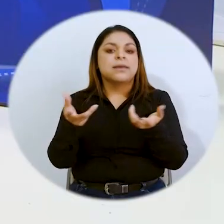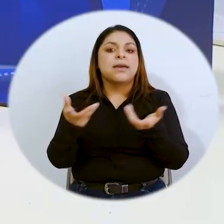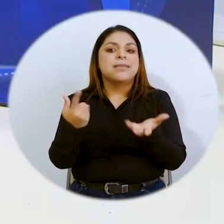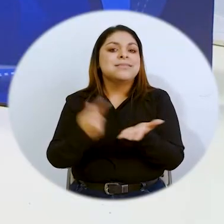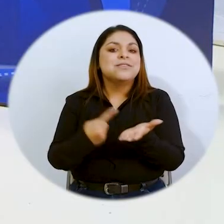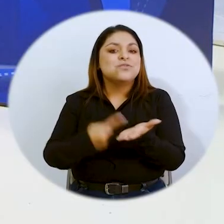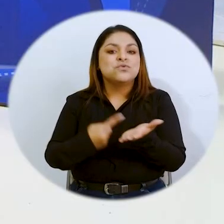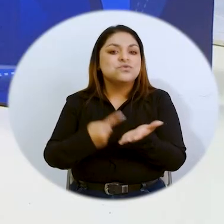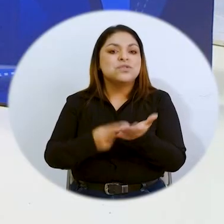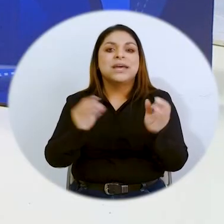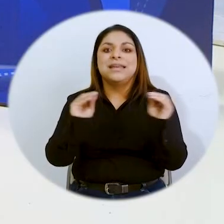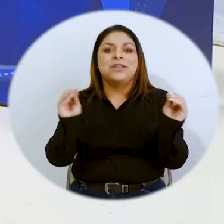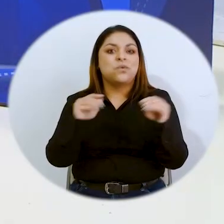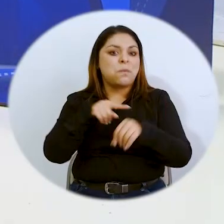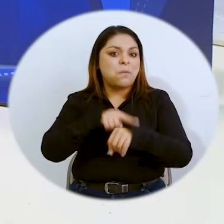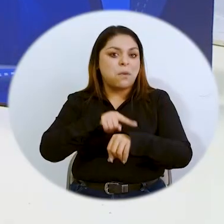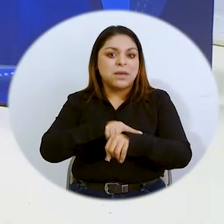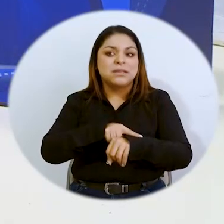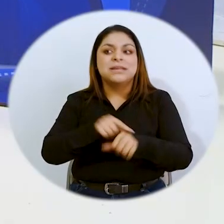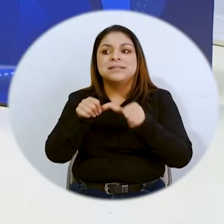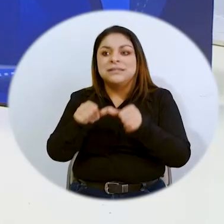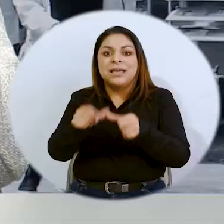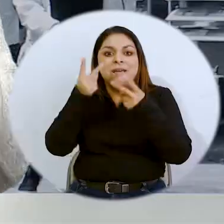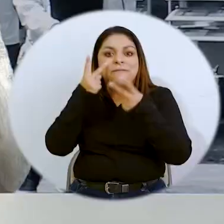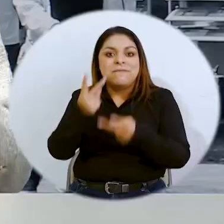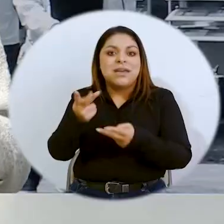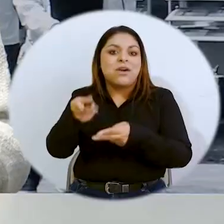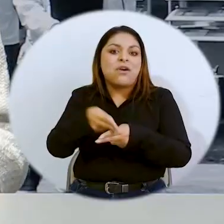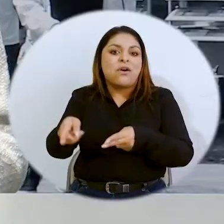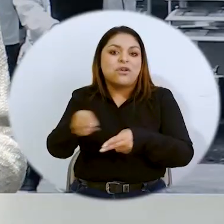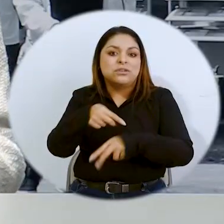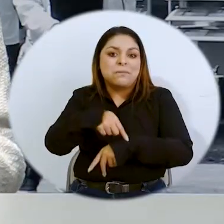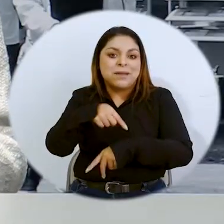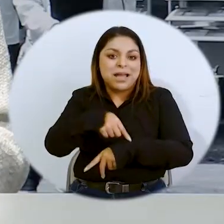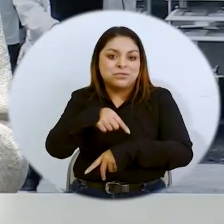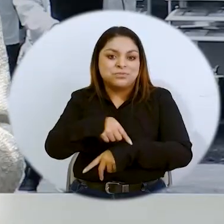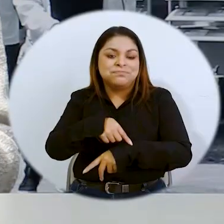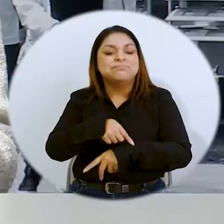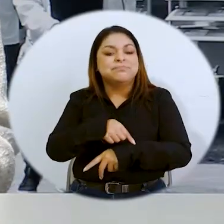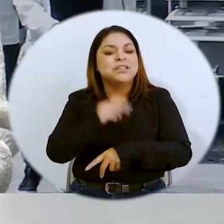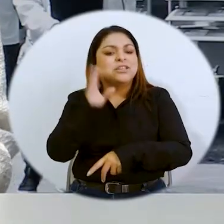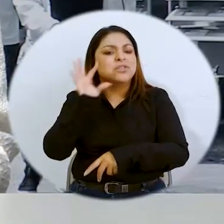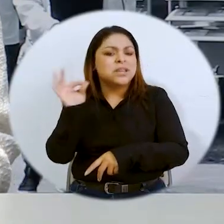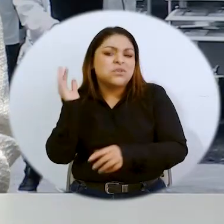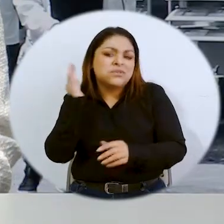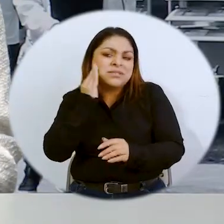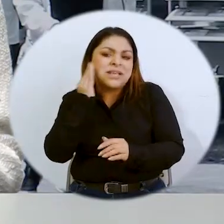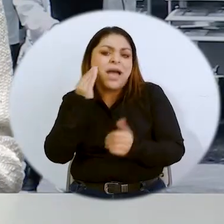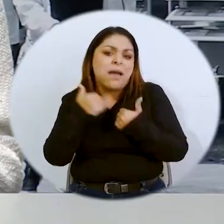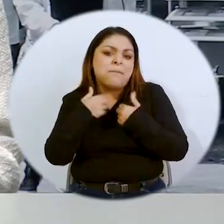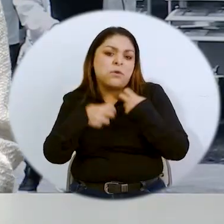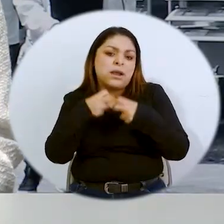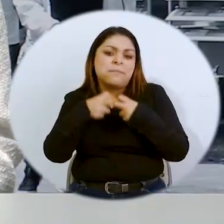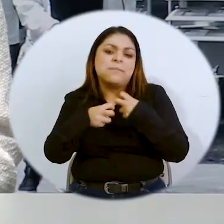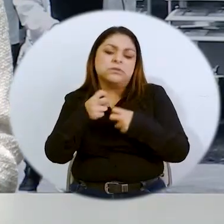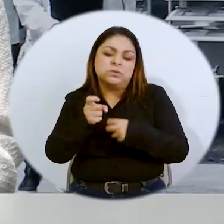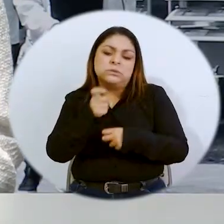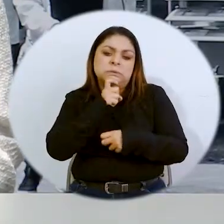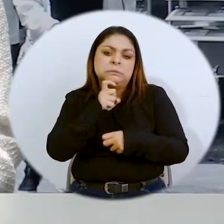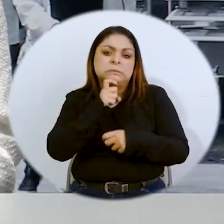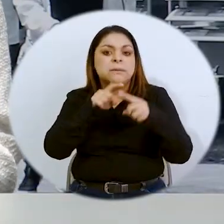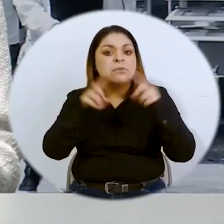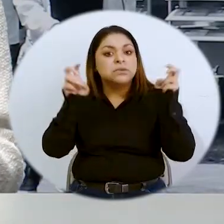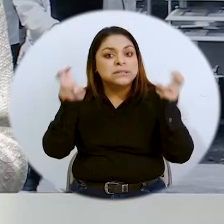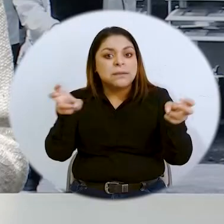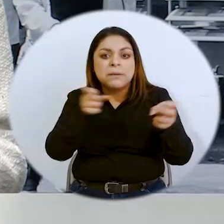se haya puesto en discusión en ningún momento. O sea, seguimos viendo el corto plazo. Y yo sé que hay problemas muy apremiantes, pero